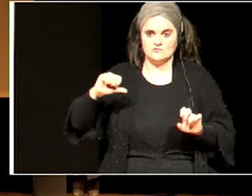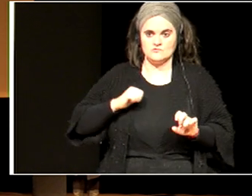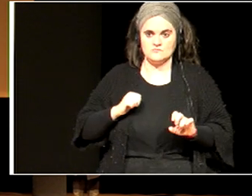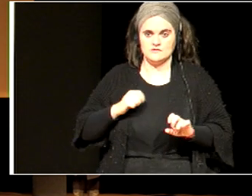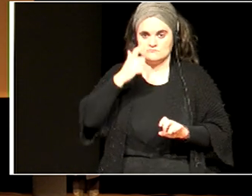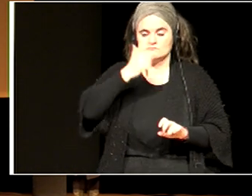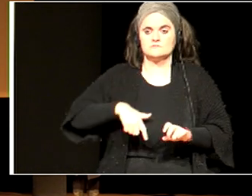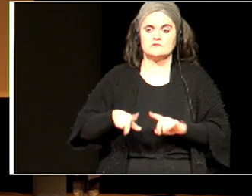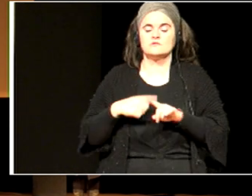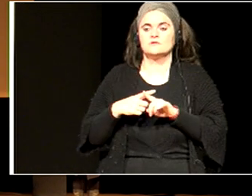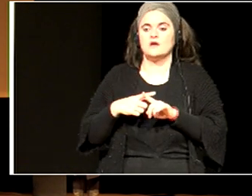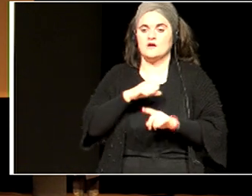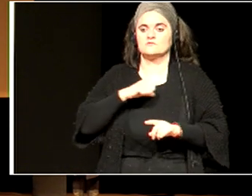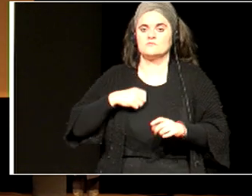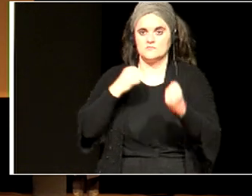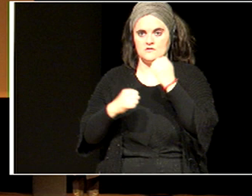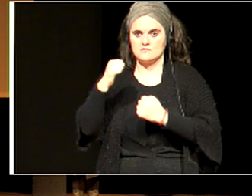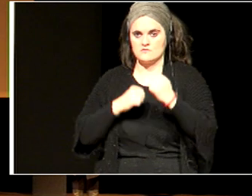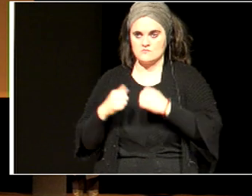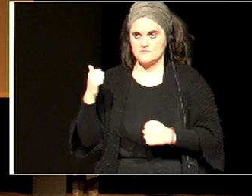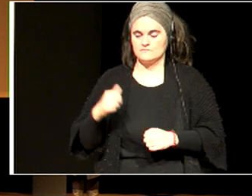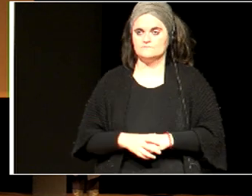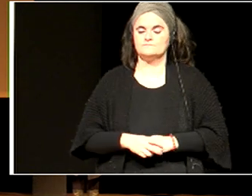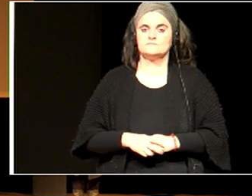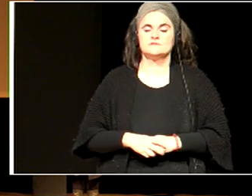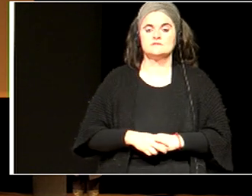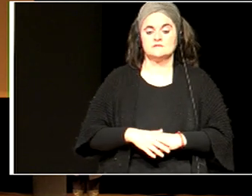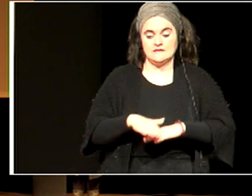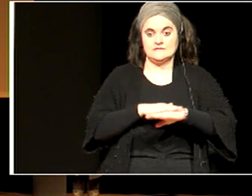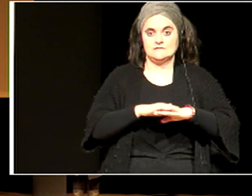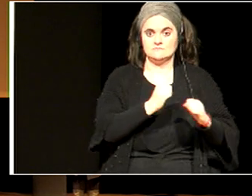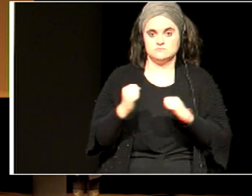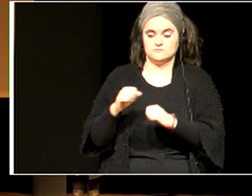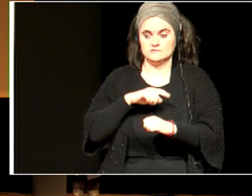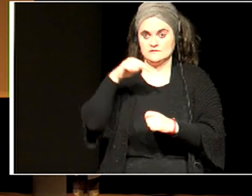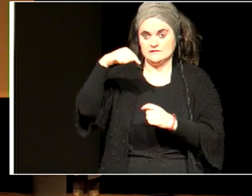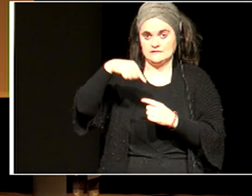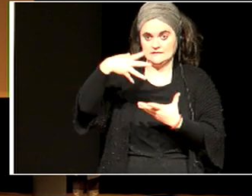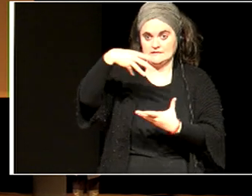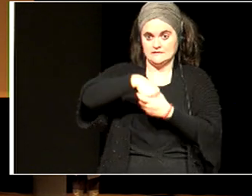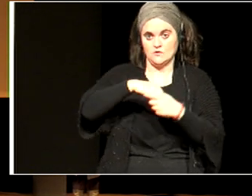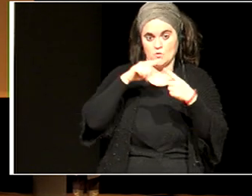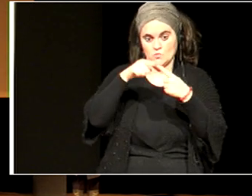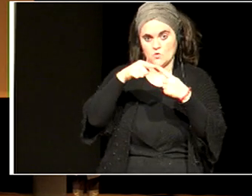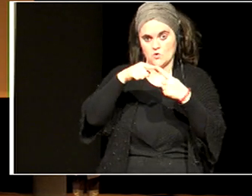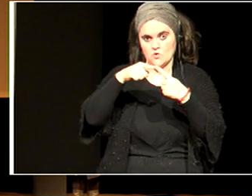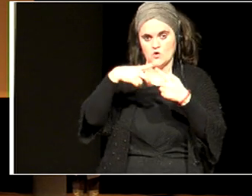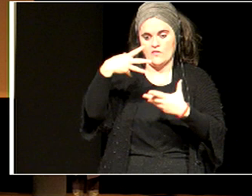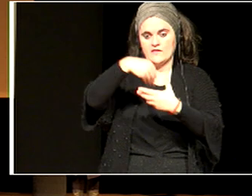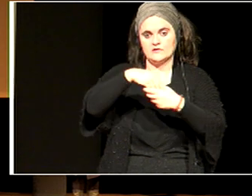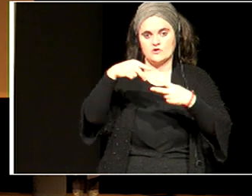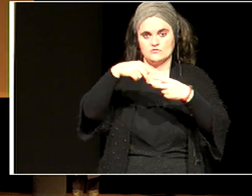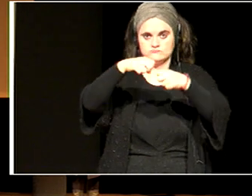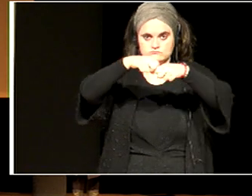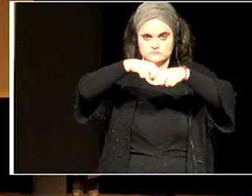teniendo en cuenta que este eje este pilar tiene dos apartados importantísimos